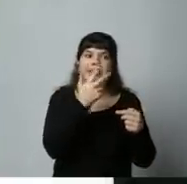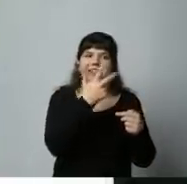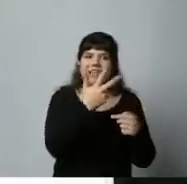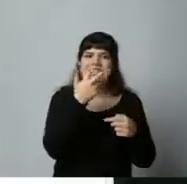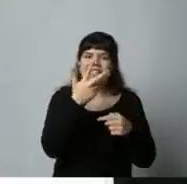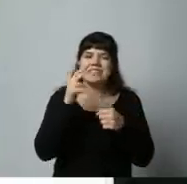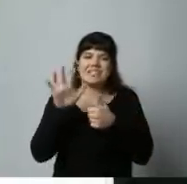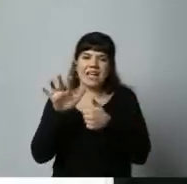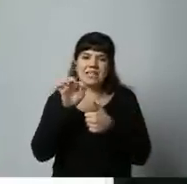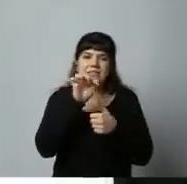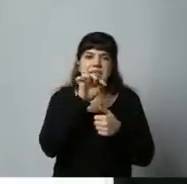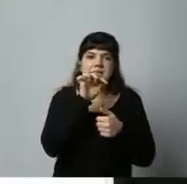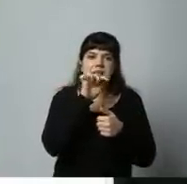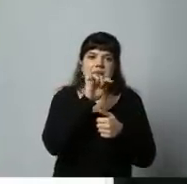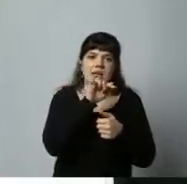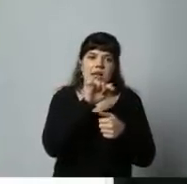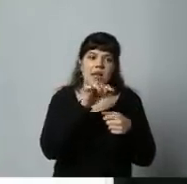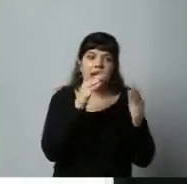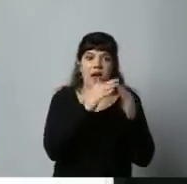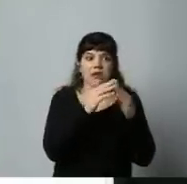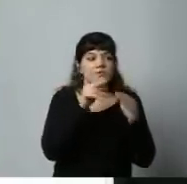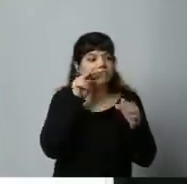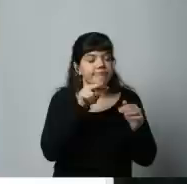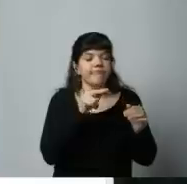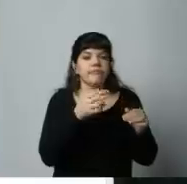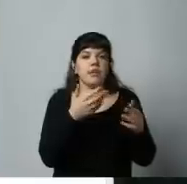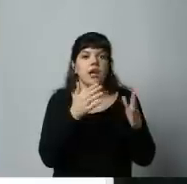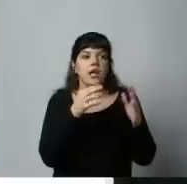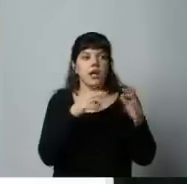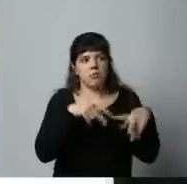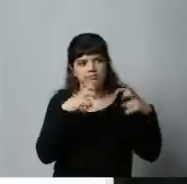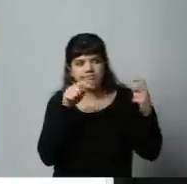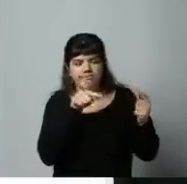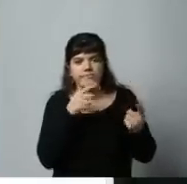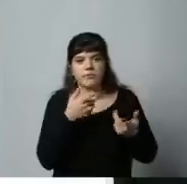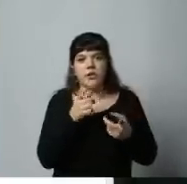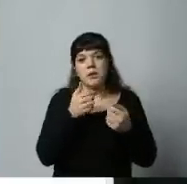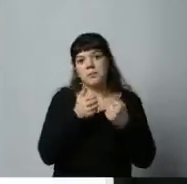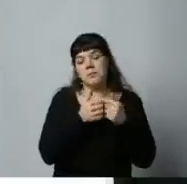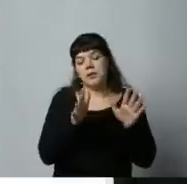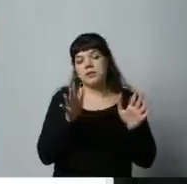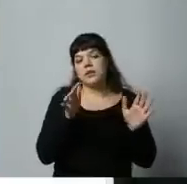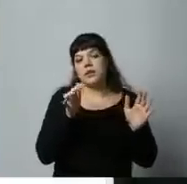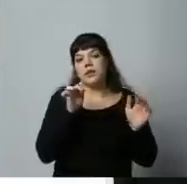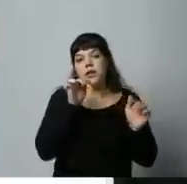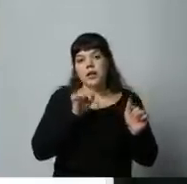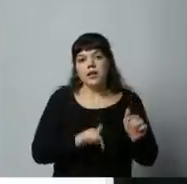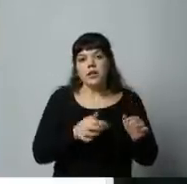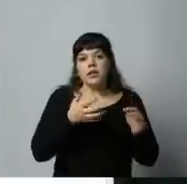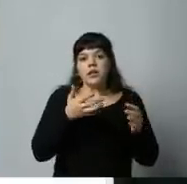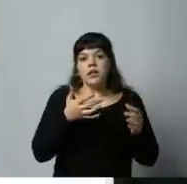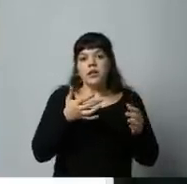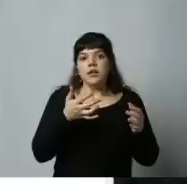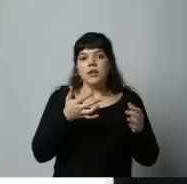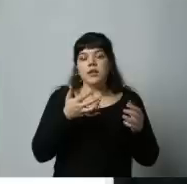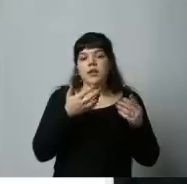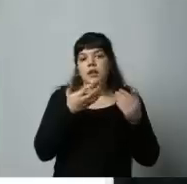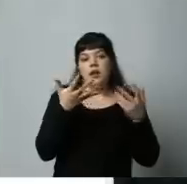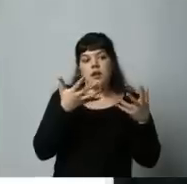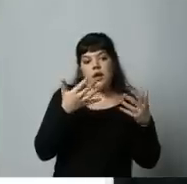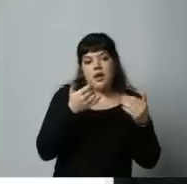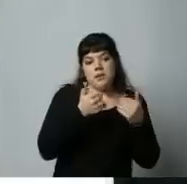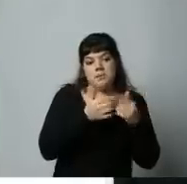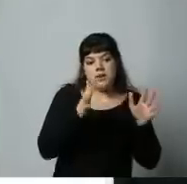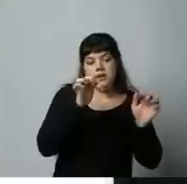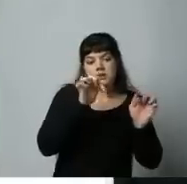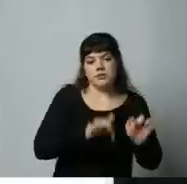336 fincas a estudio comenzamos justamente con estas que tenían eh A partir de la